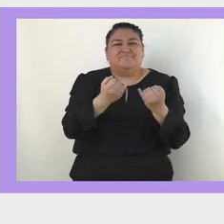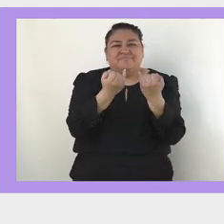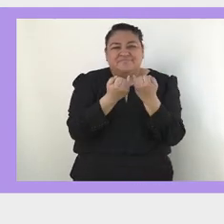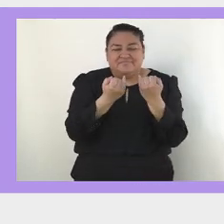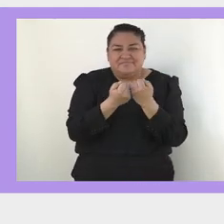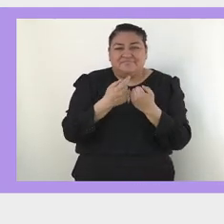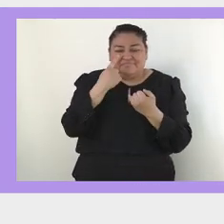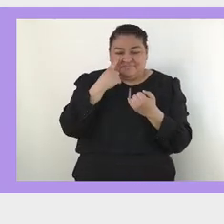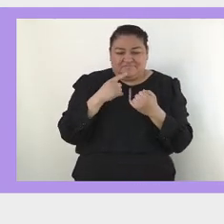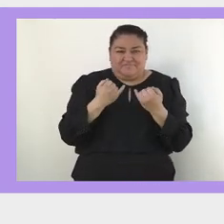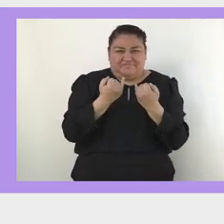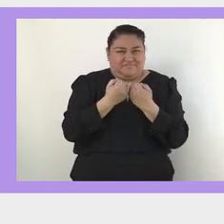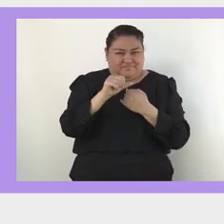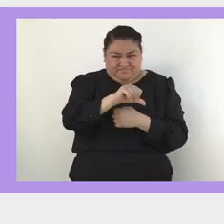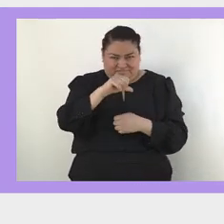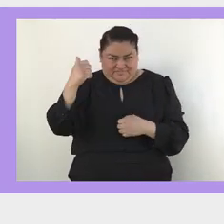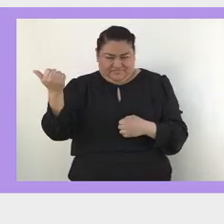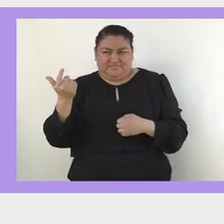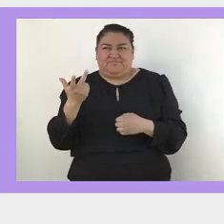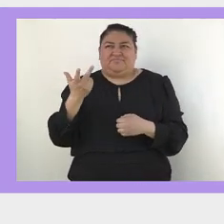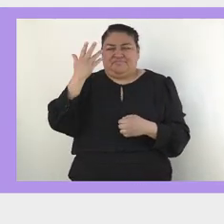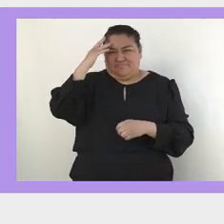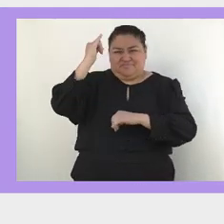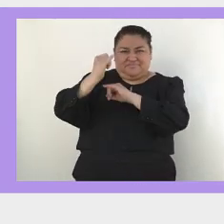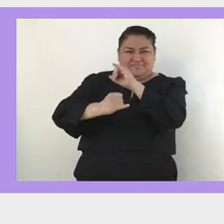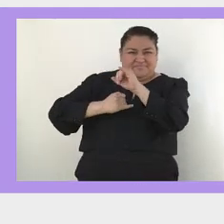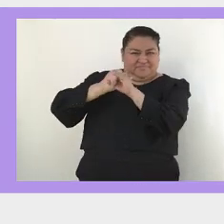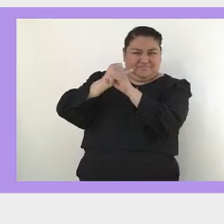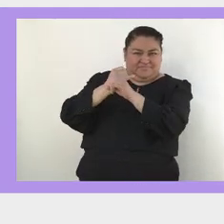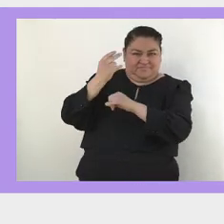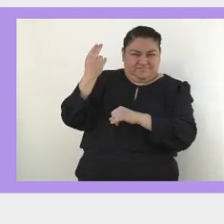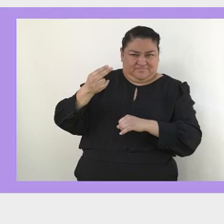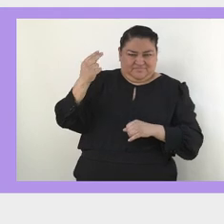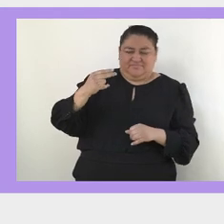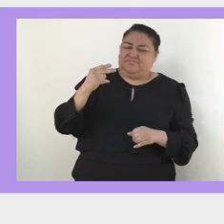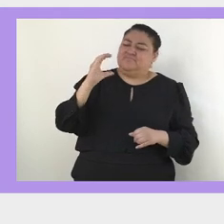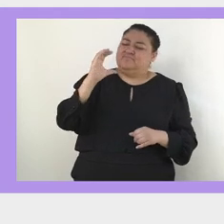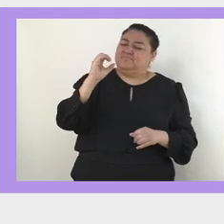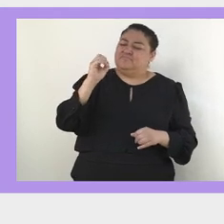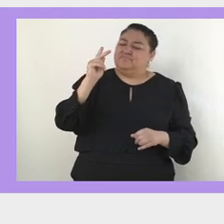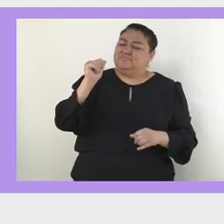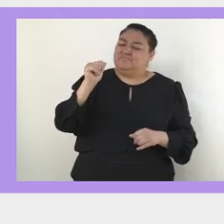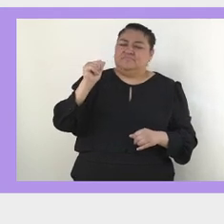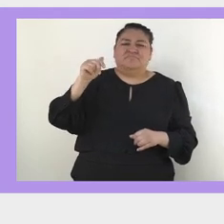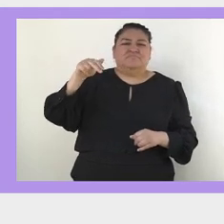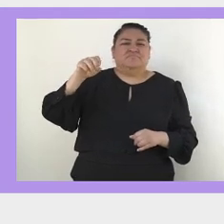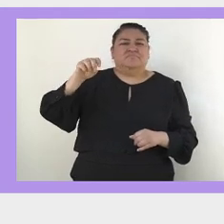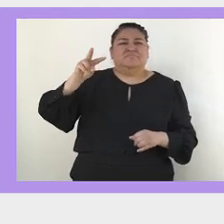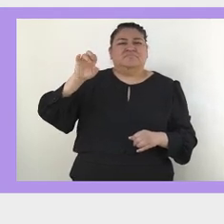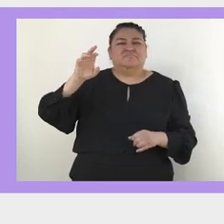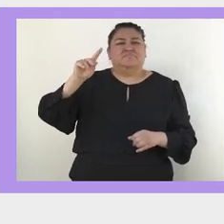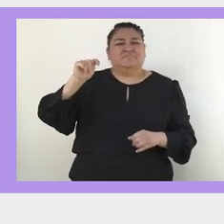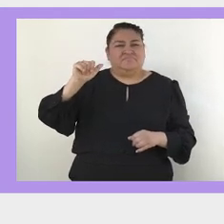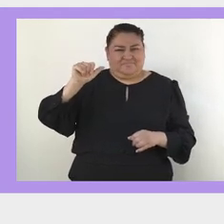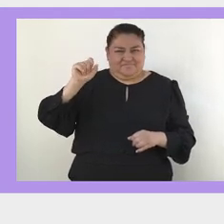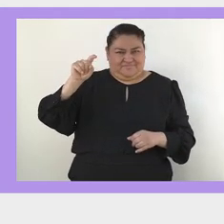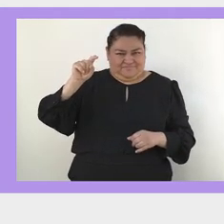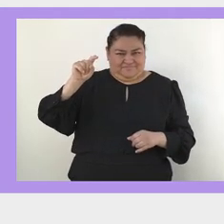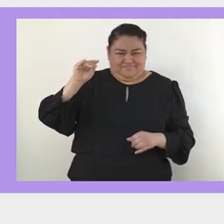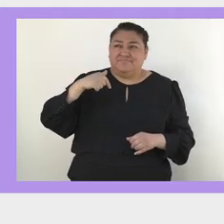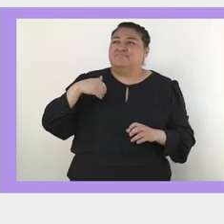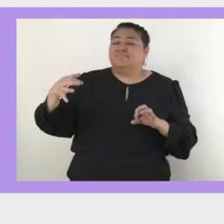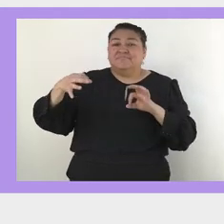colaboramos con un medio muy importante a nivel internacional que se llama copa noventa y también